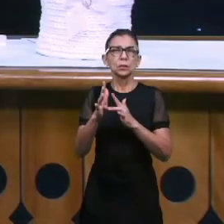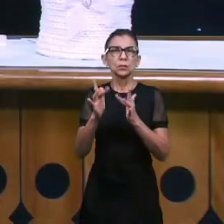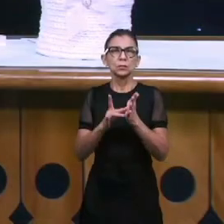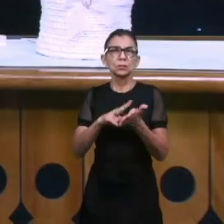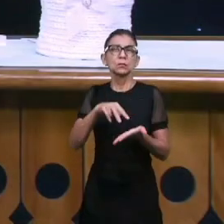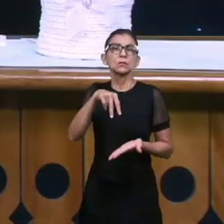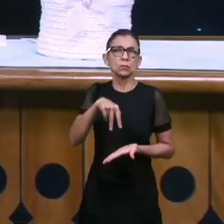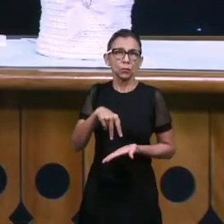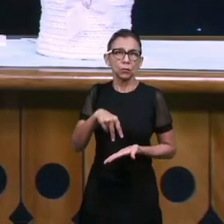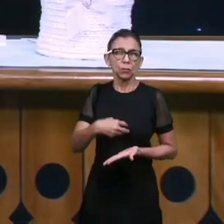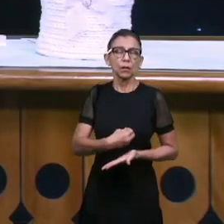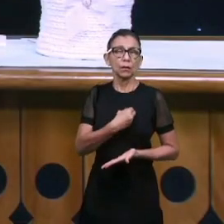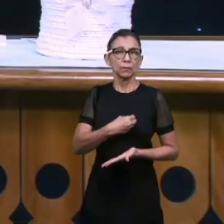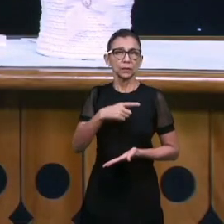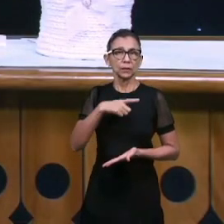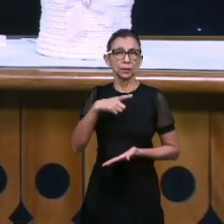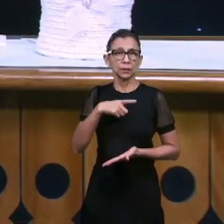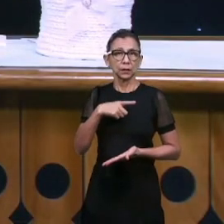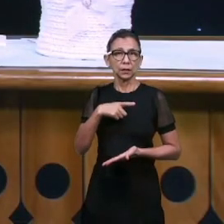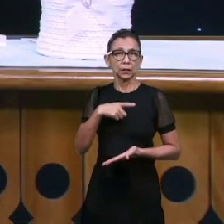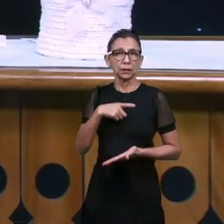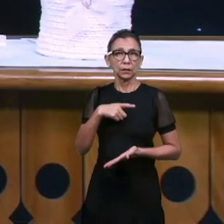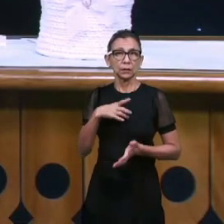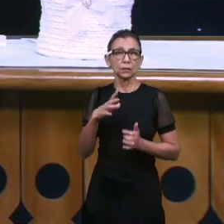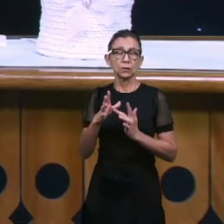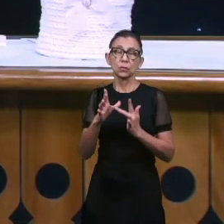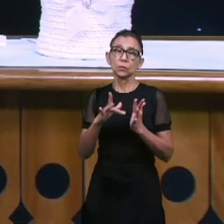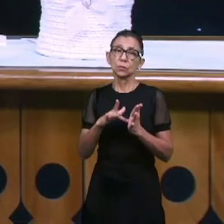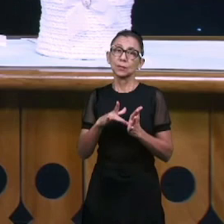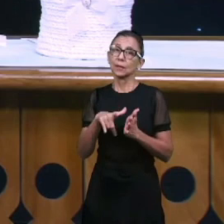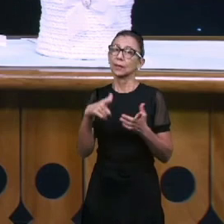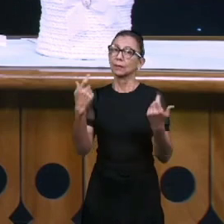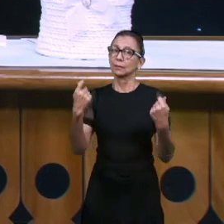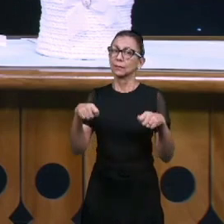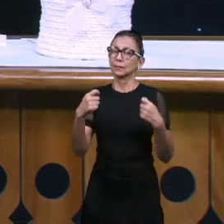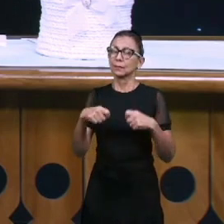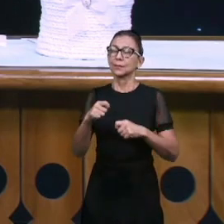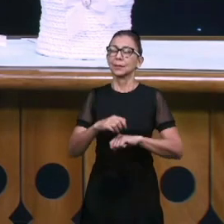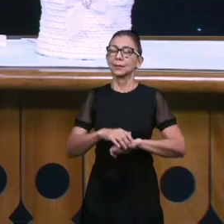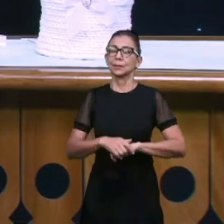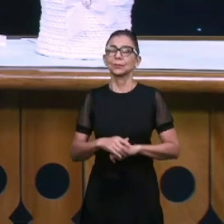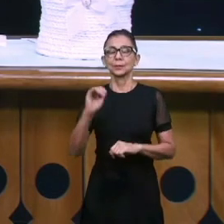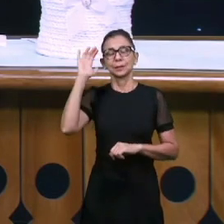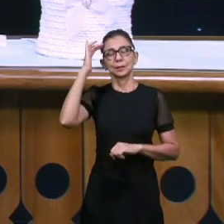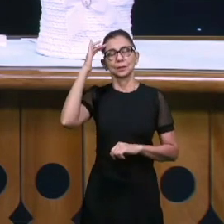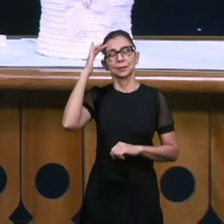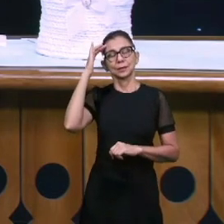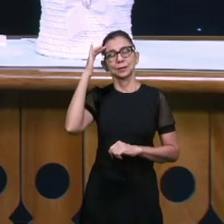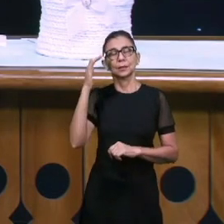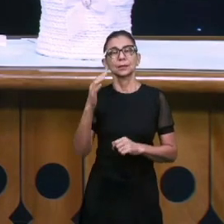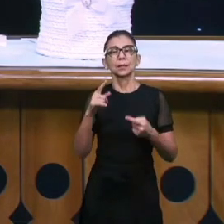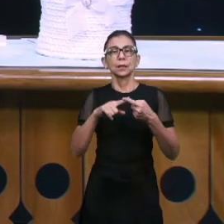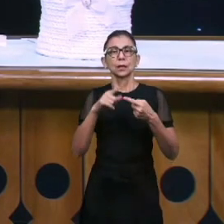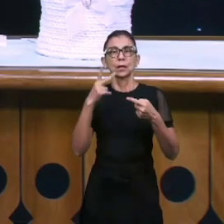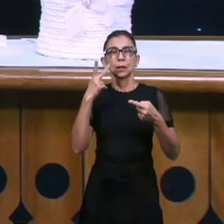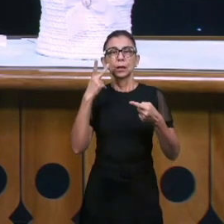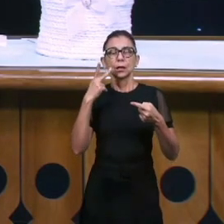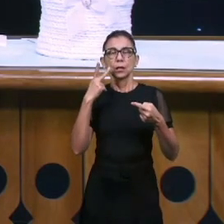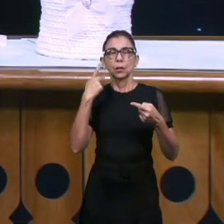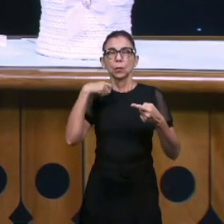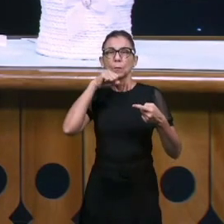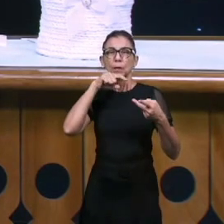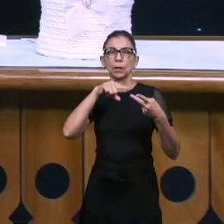la vida que está en Jesús es el alimento para este tiempo. Es necesario el entendimiento. El Padre, el Hijo y el Espíritu Santo